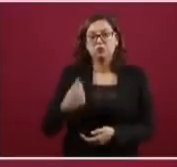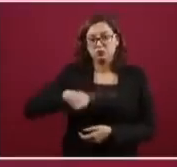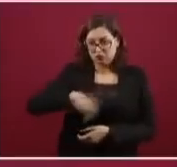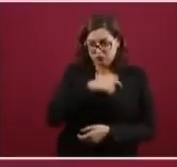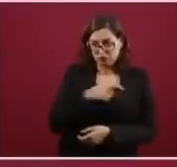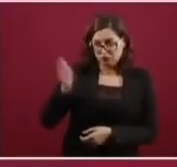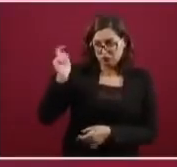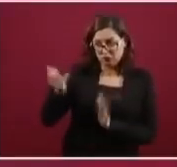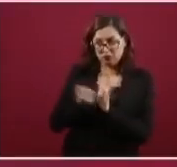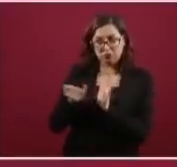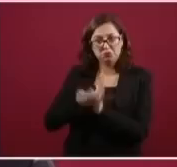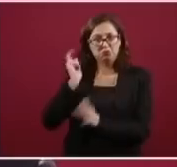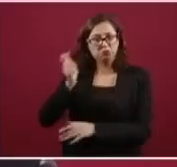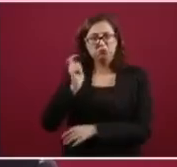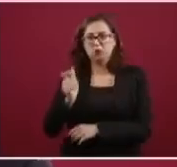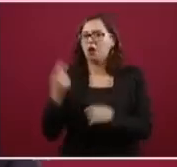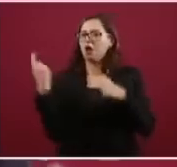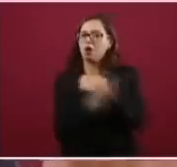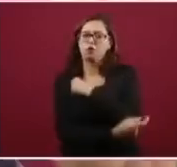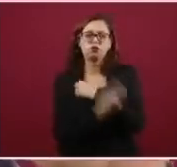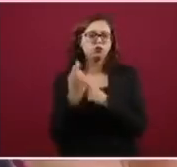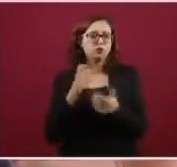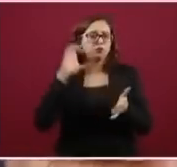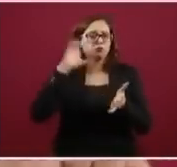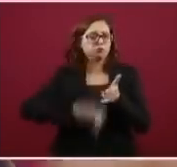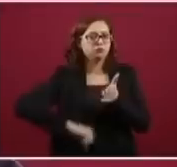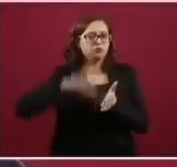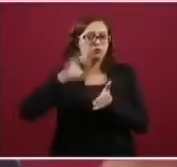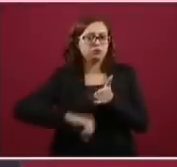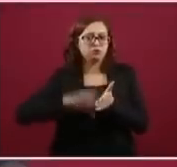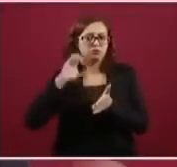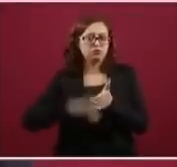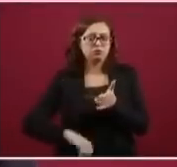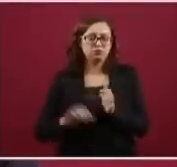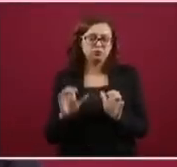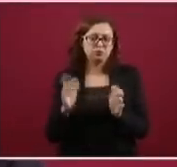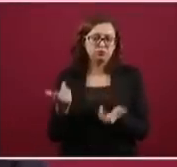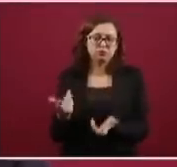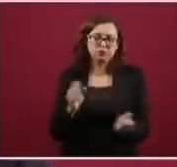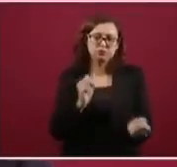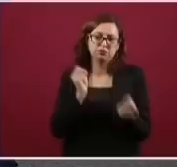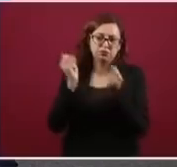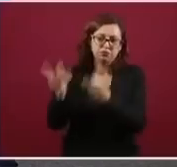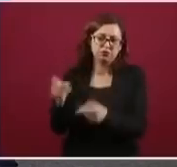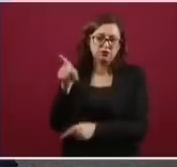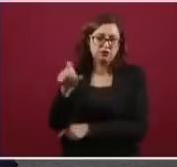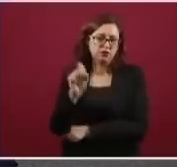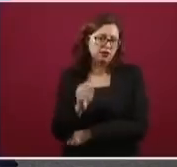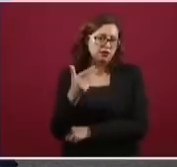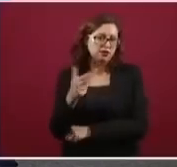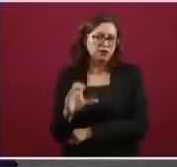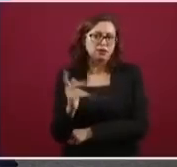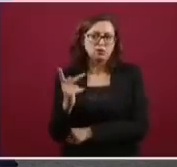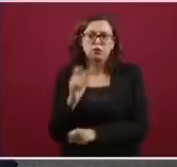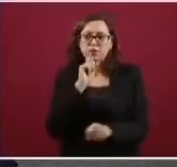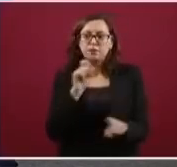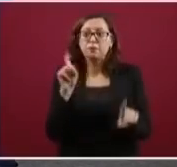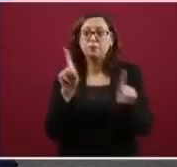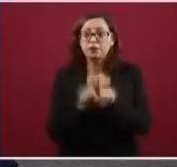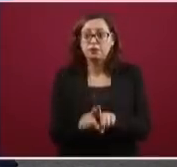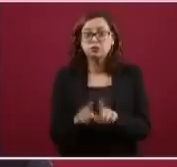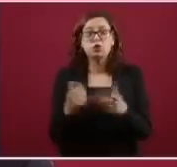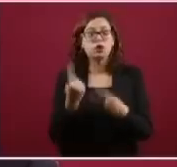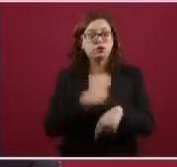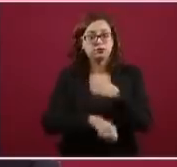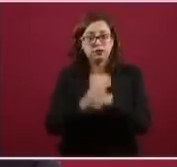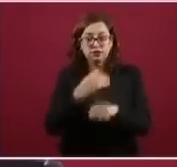no son descontados de nuestro salario bruto y lo retiene y se enteran a la secretaria de hacienda también pasa así cuando hay el consumo en